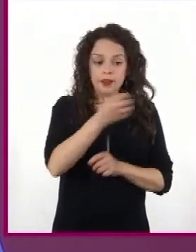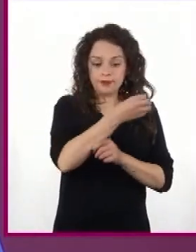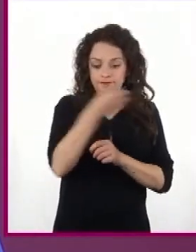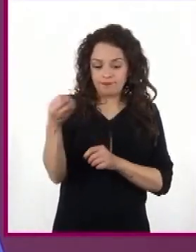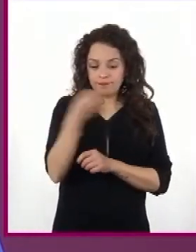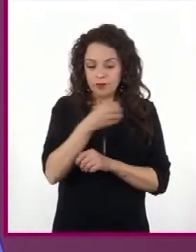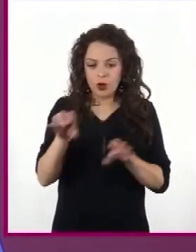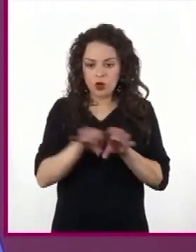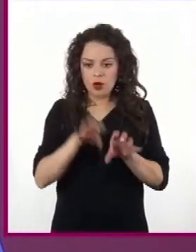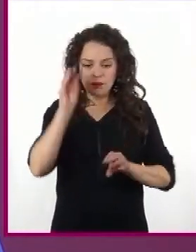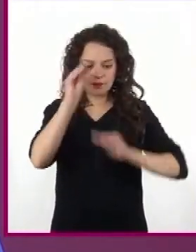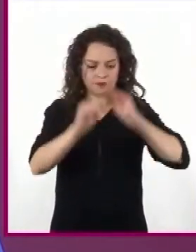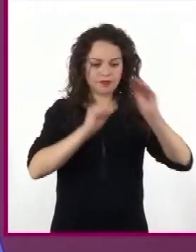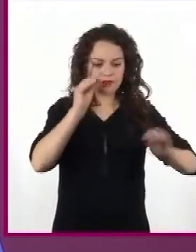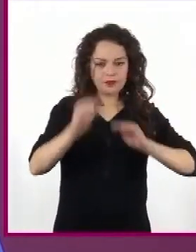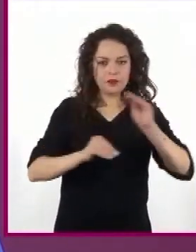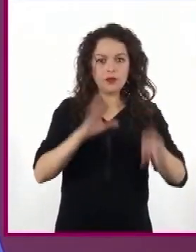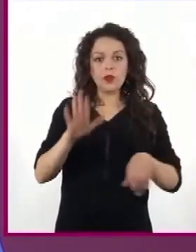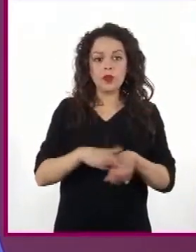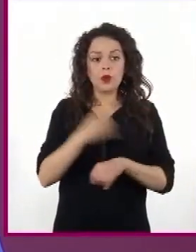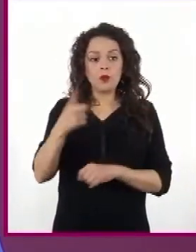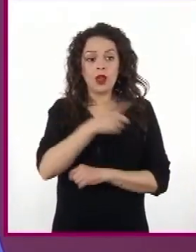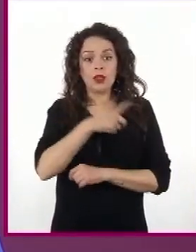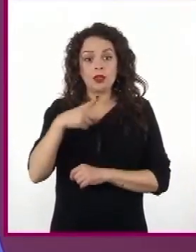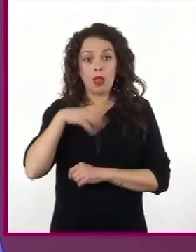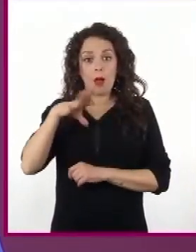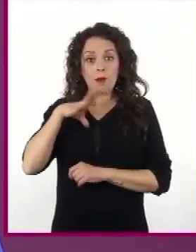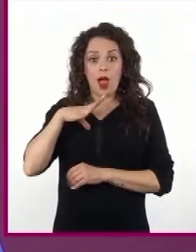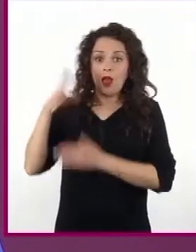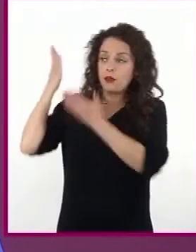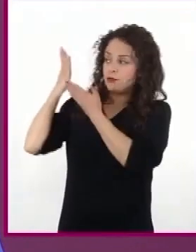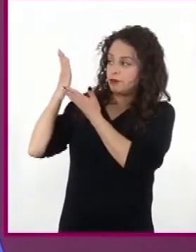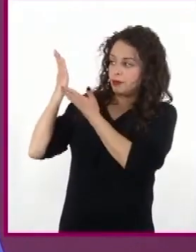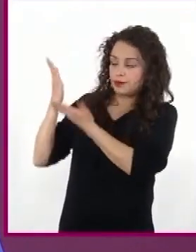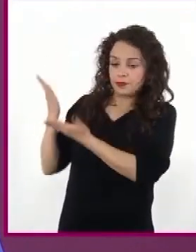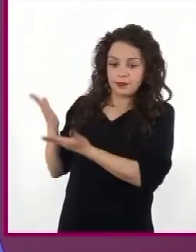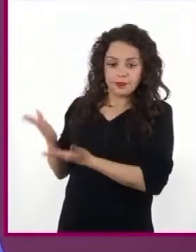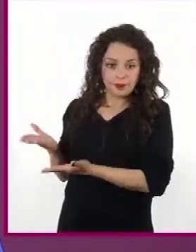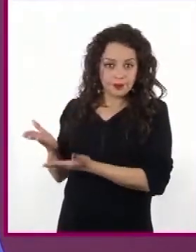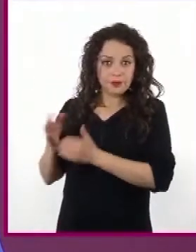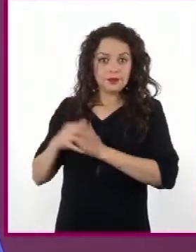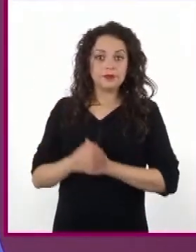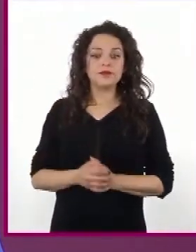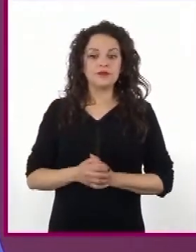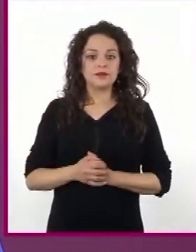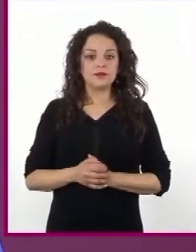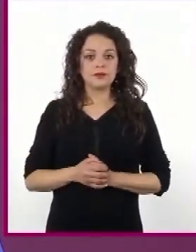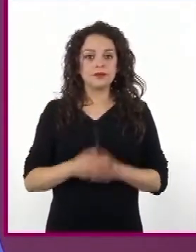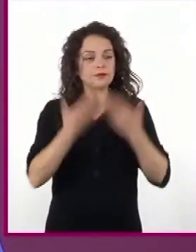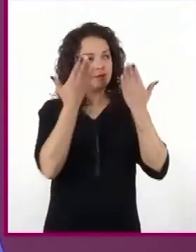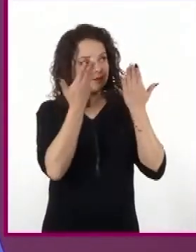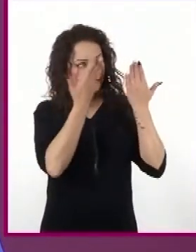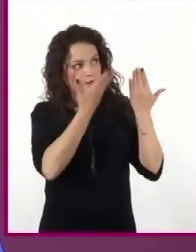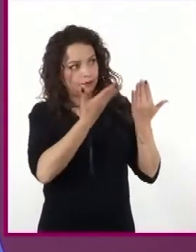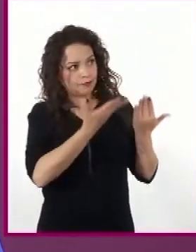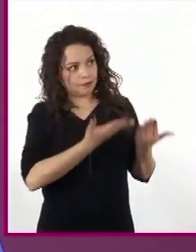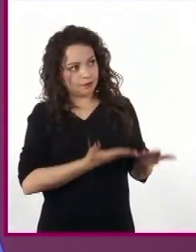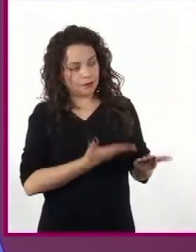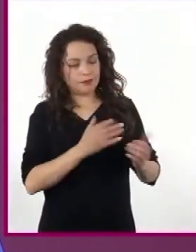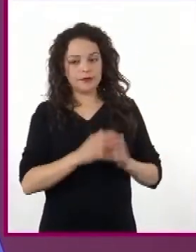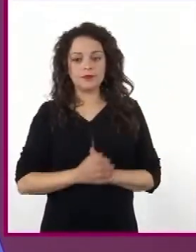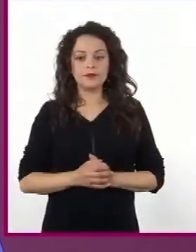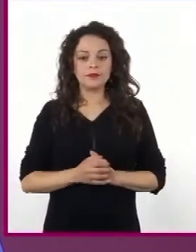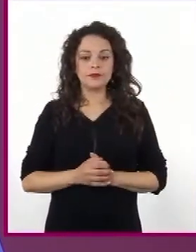biografías deben ser objetivas, claras, precisas, buscar decir la verdad de principio a